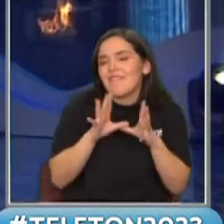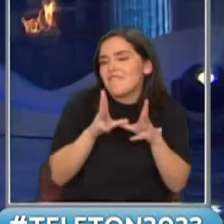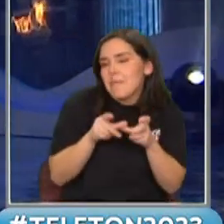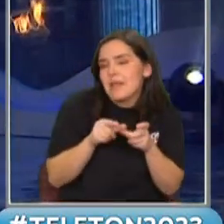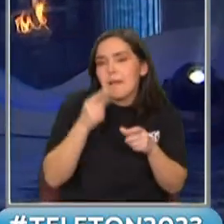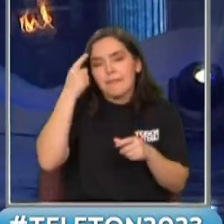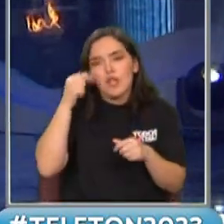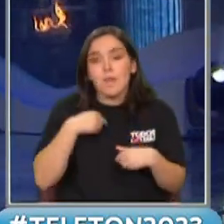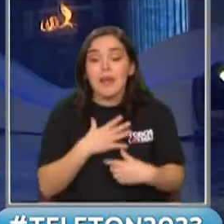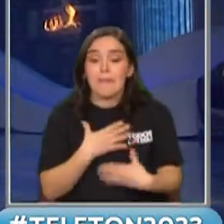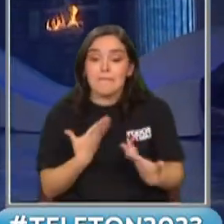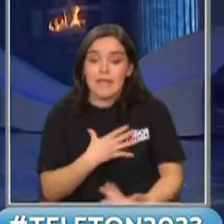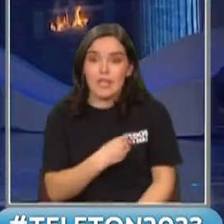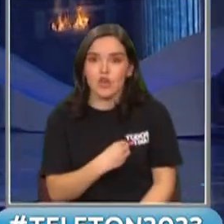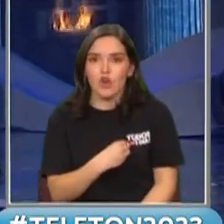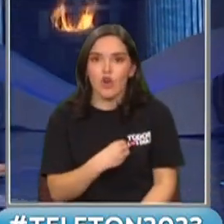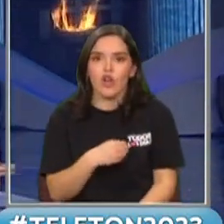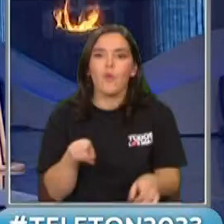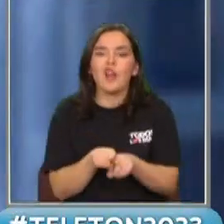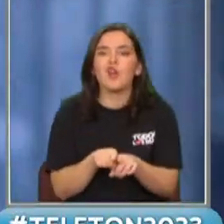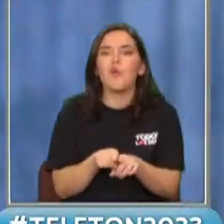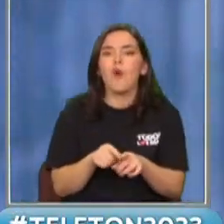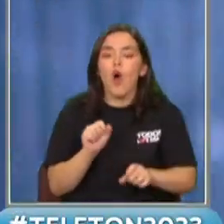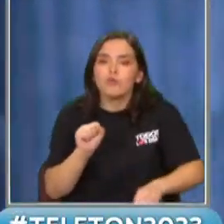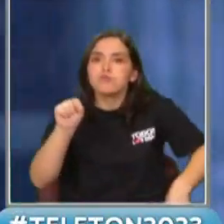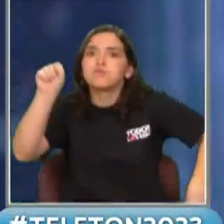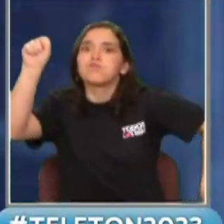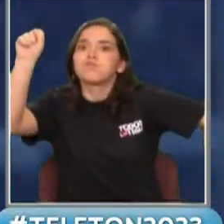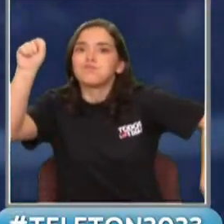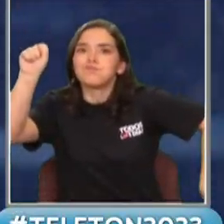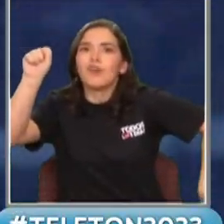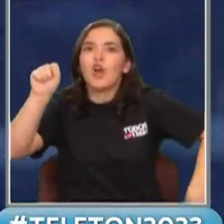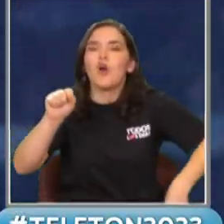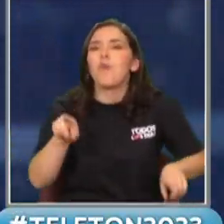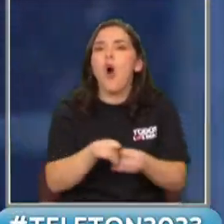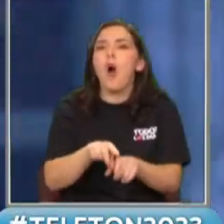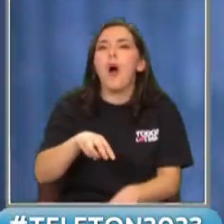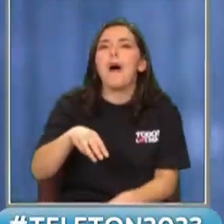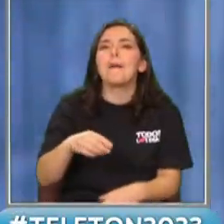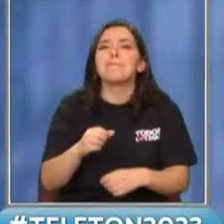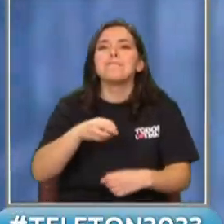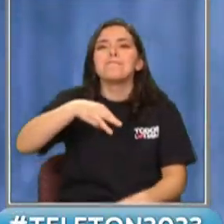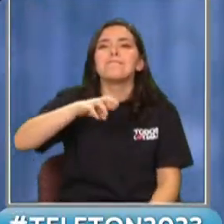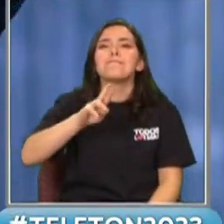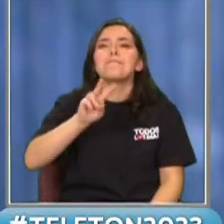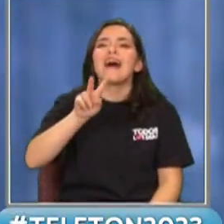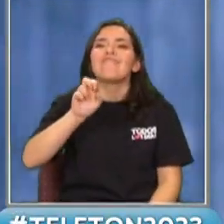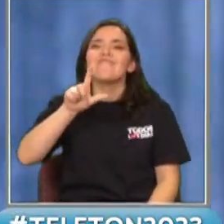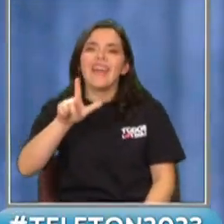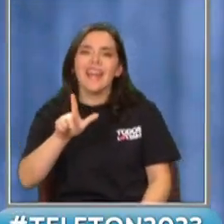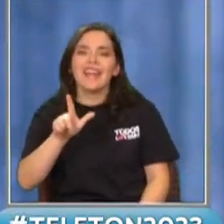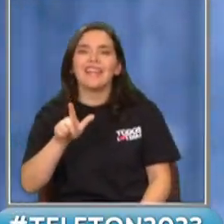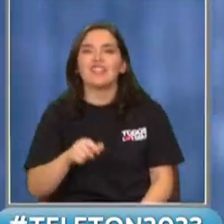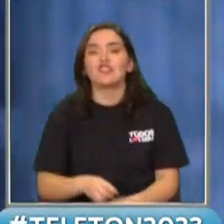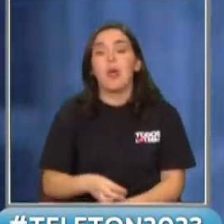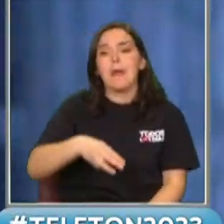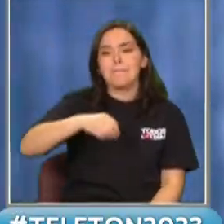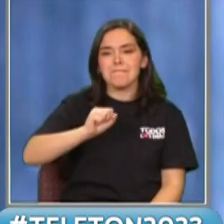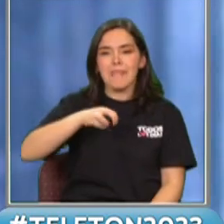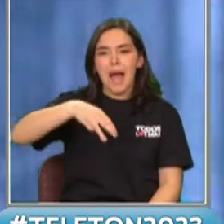mi hijo soy como una superheroína cachái como como de Marvel yo soy mamanca ah